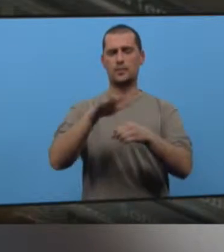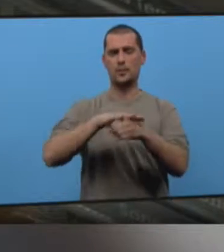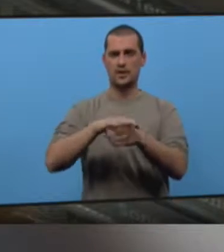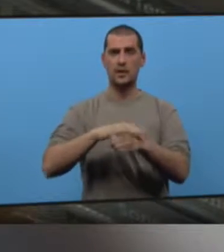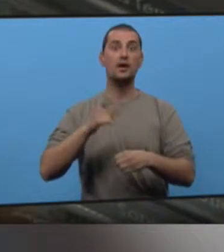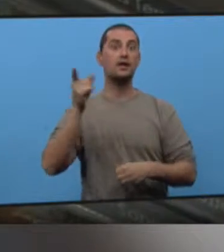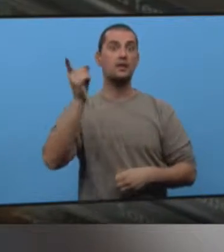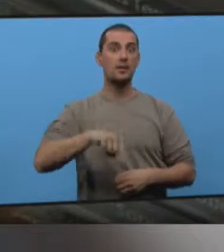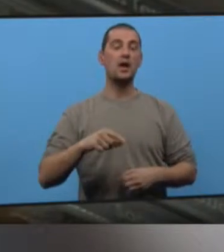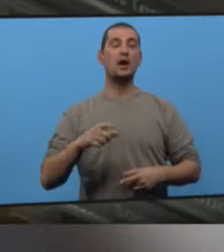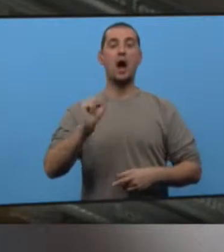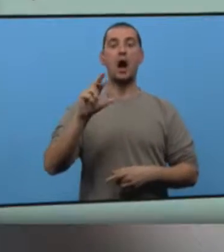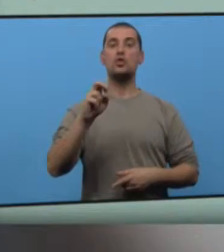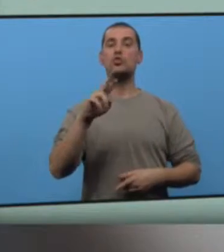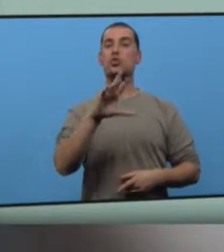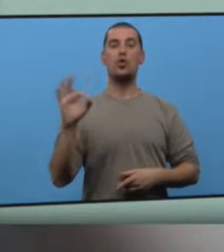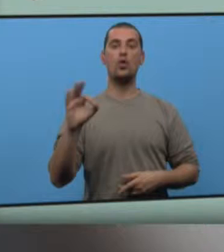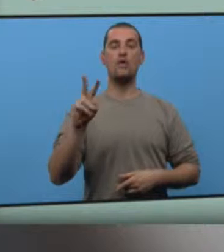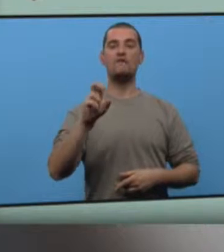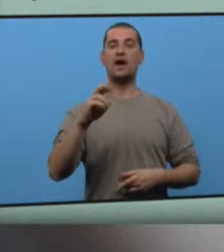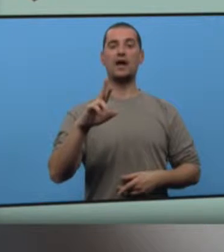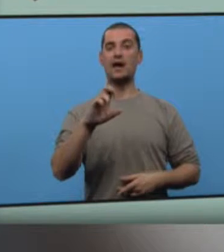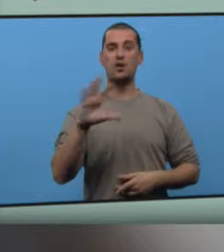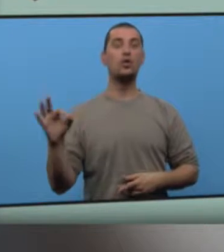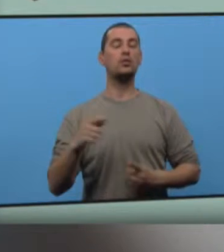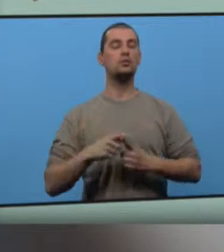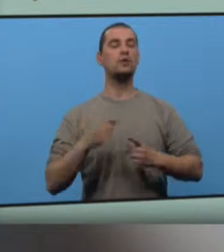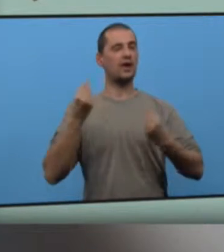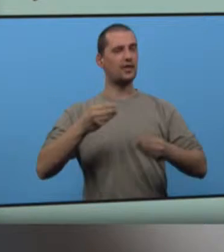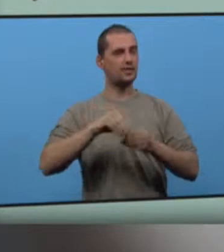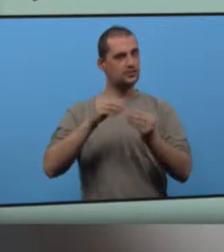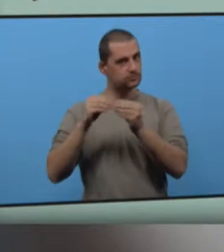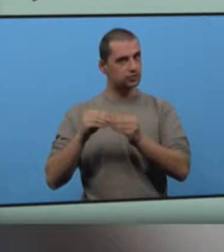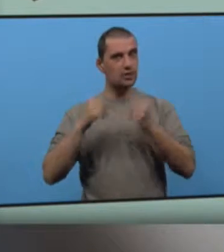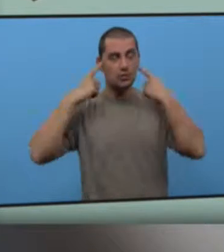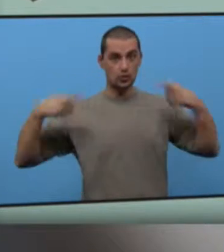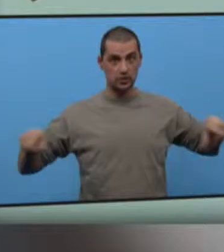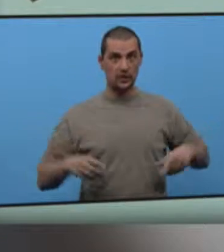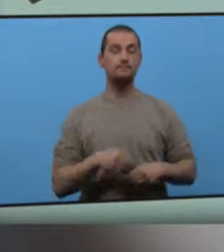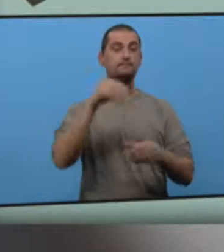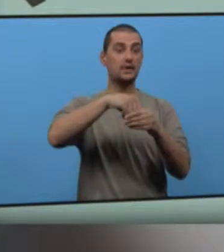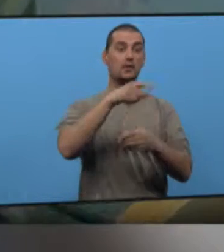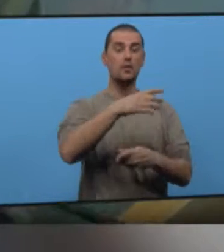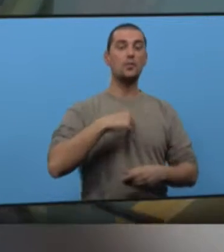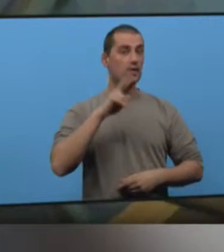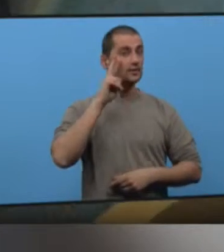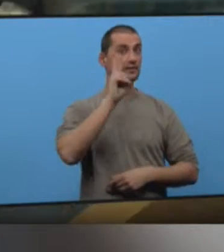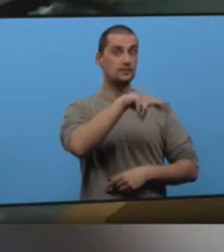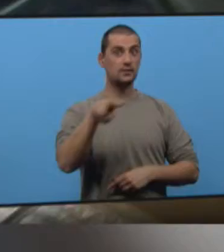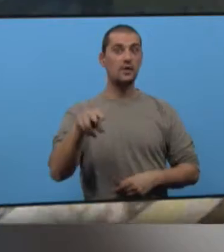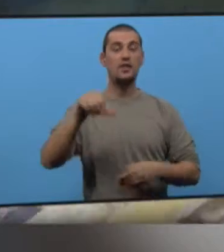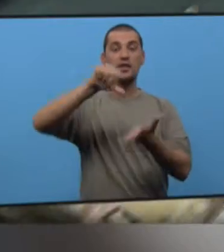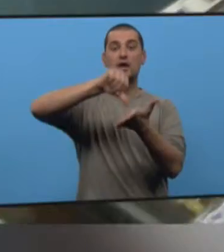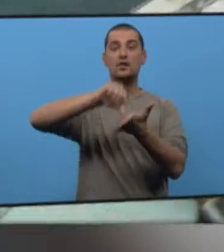músico lucense e patrón da Fundación TIC, Arturo Vaquero. Entre os documentos figura a guía da exposición Pegadas para a Terra, que se poderá visitar no Centro